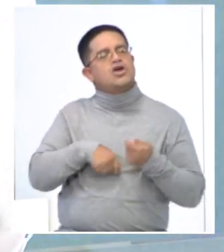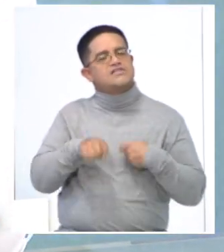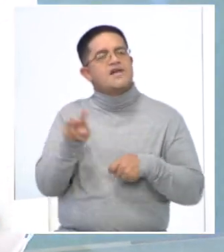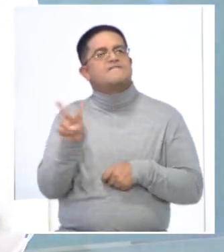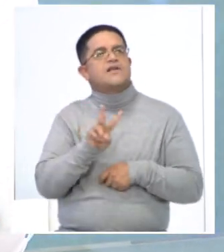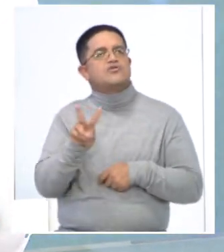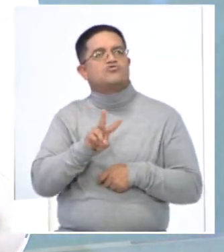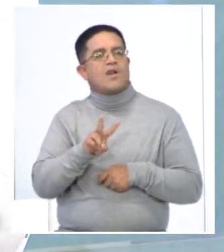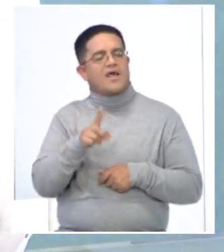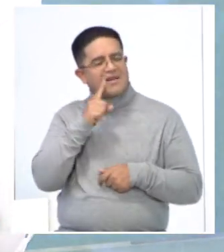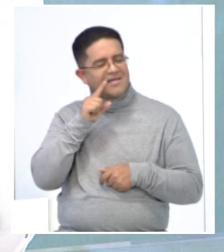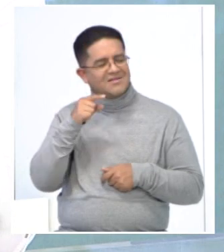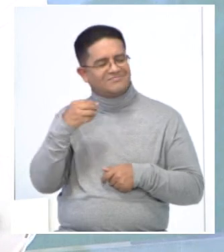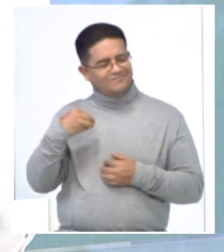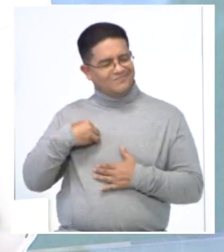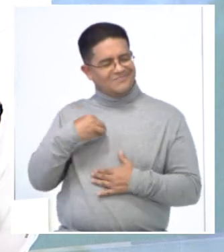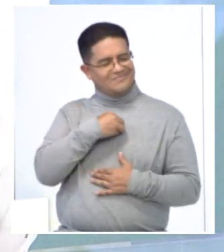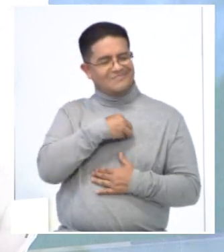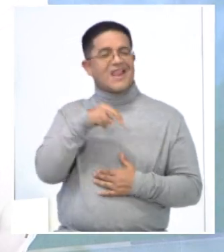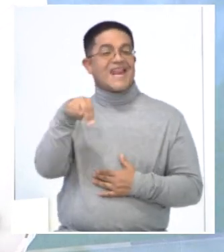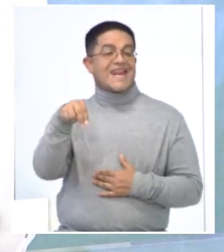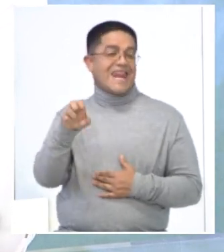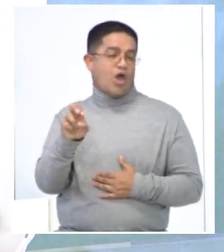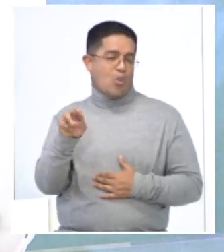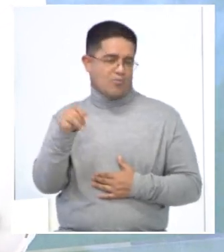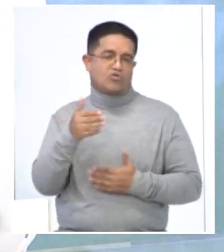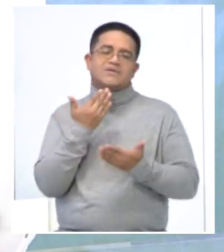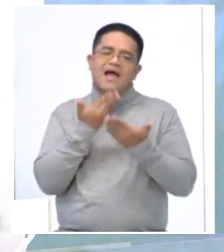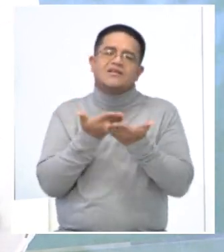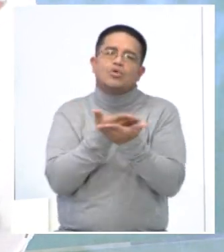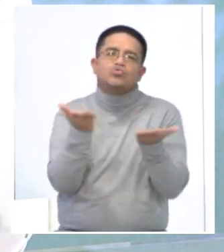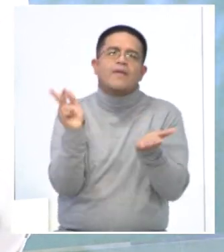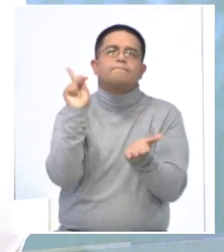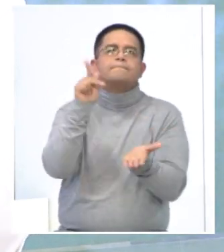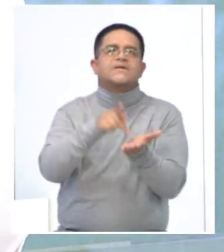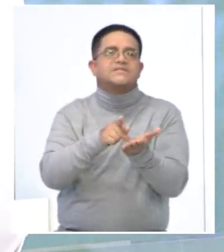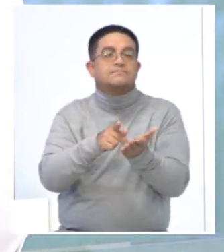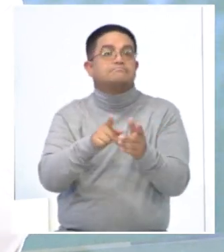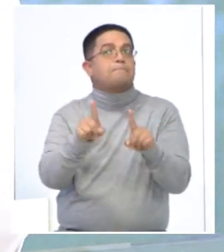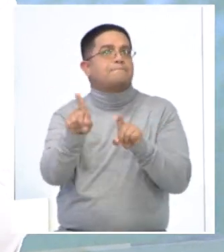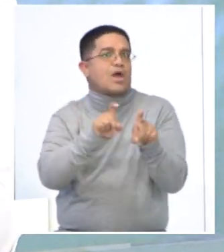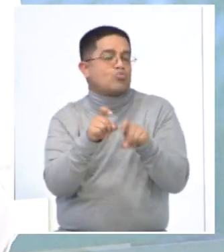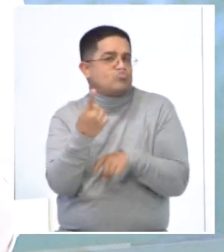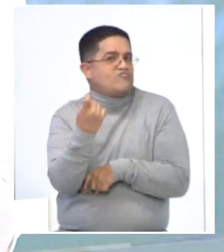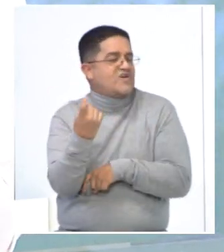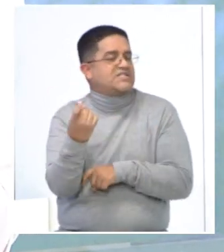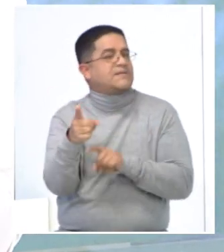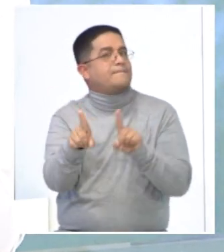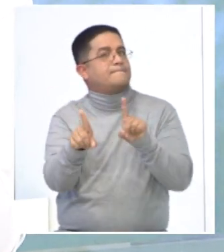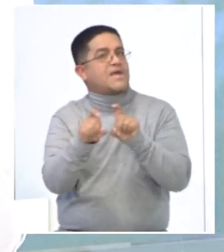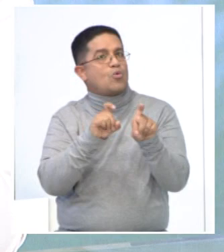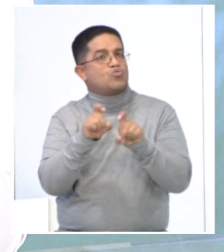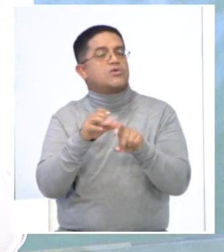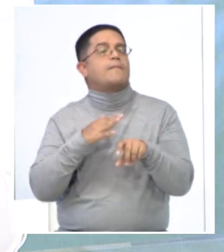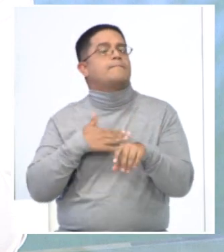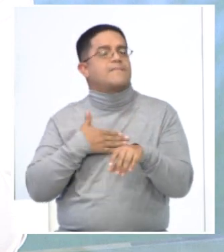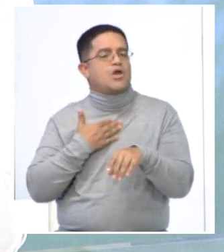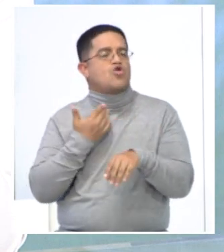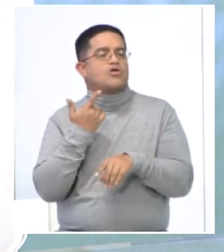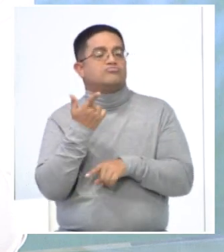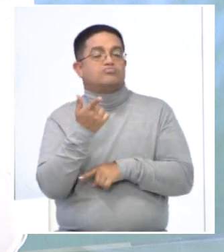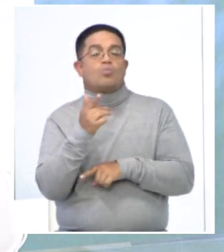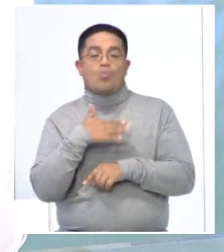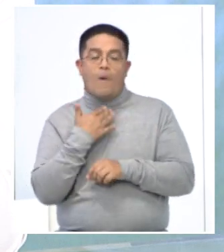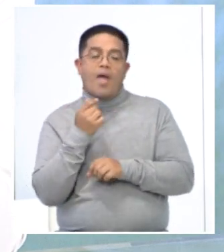de neumonología agradeciéndoles a ustedes su participación sus preguntas quedaron preguntas pendientes lo pueden escribir directamente a